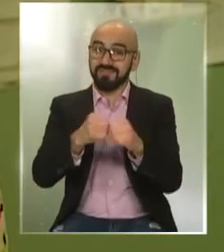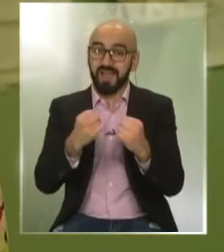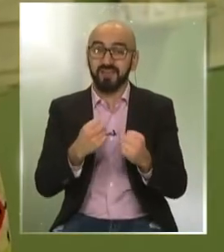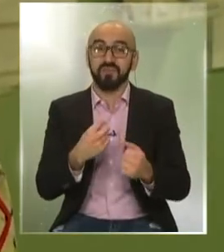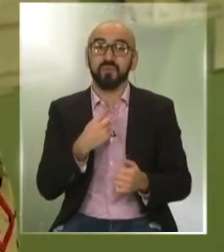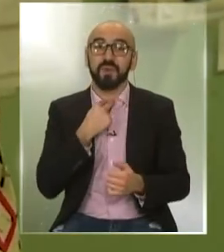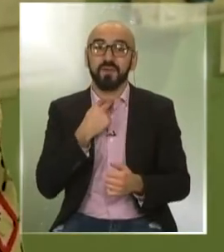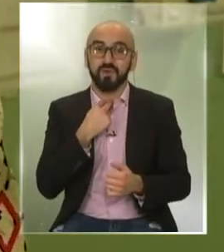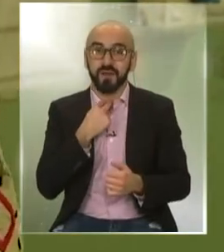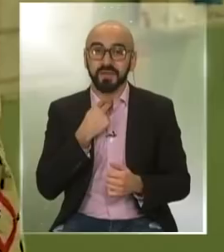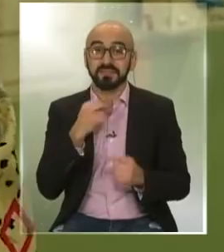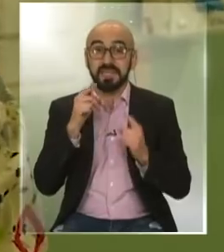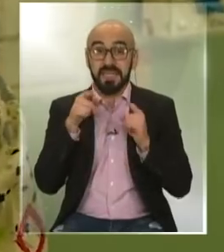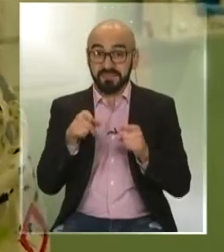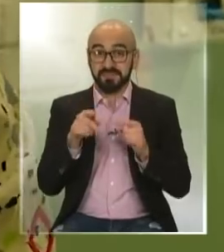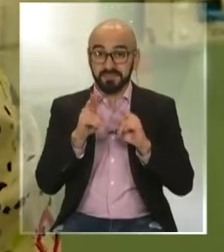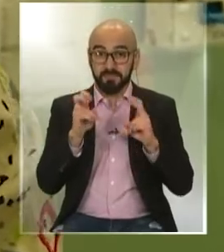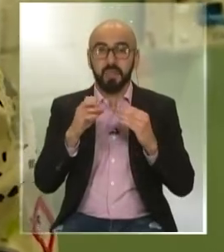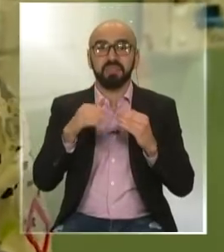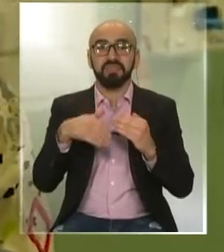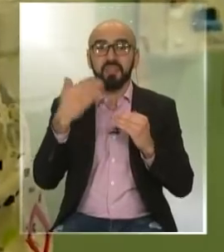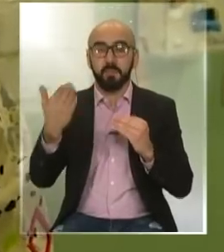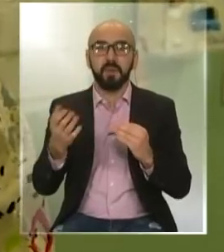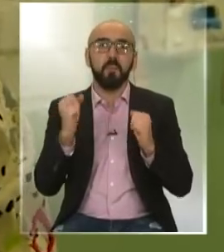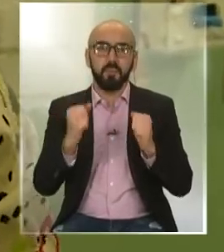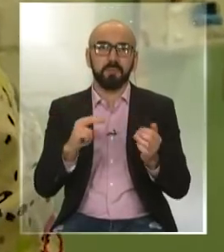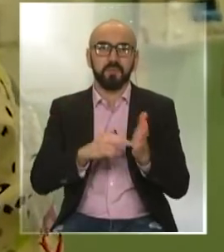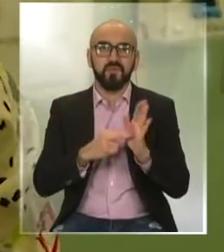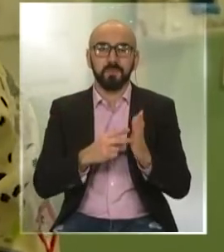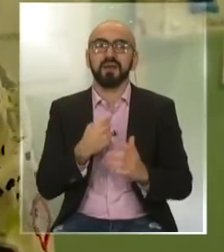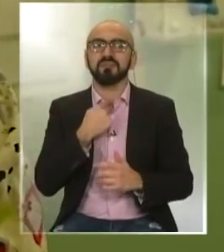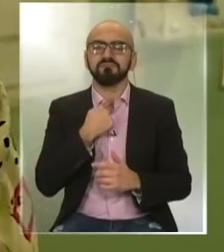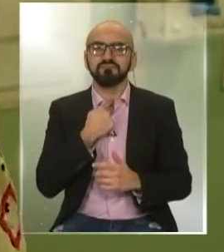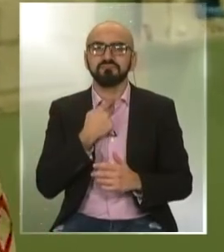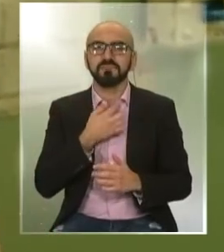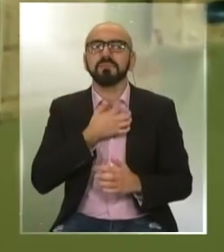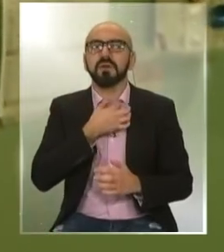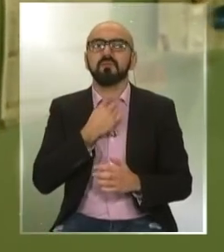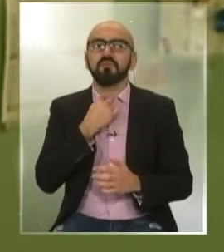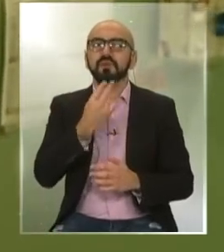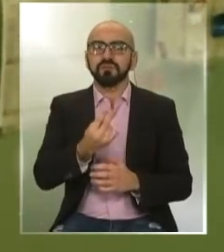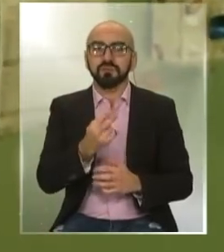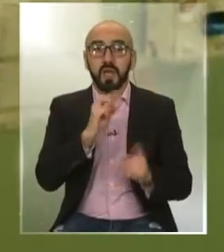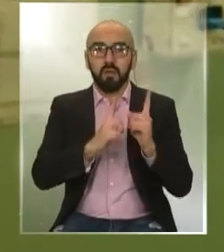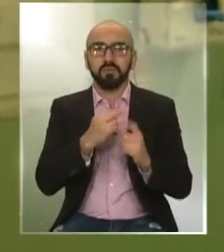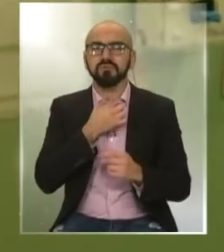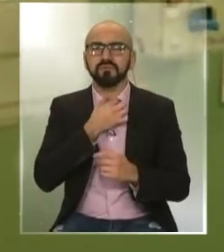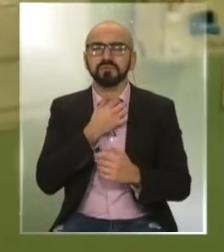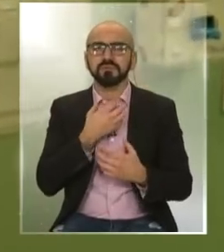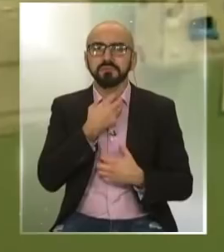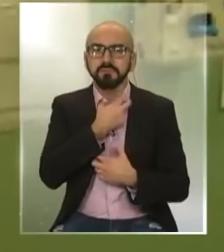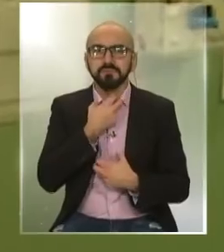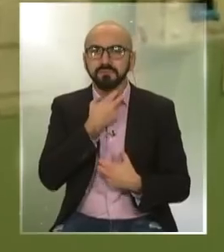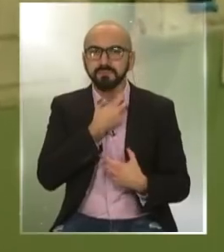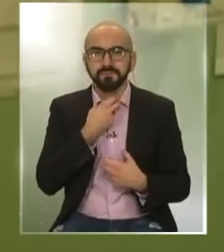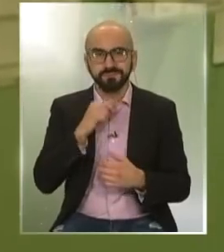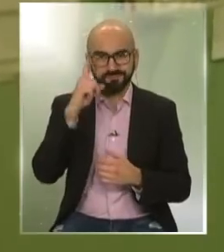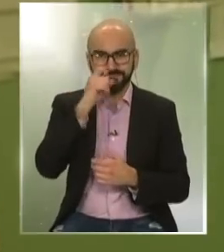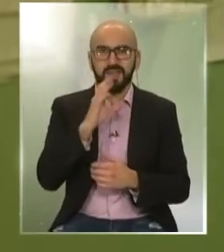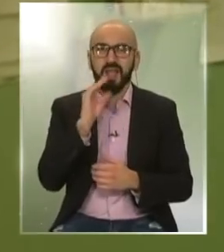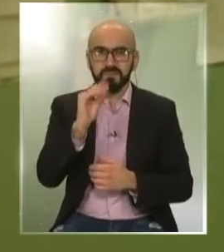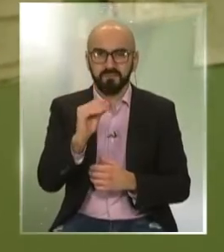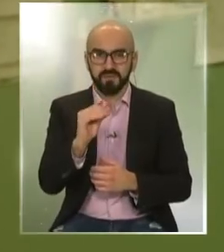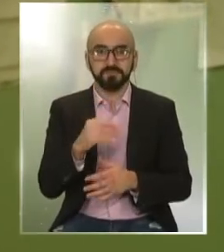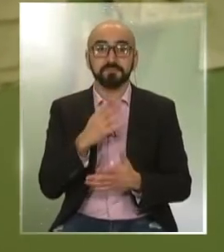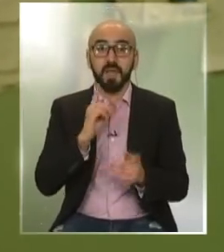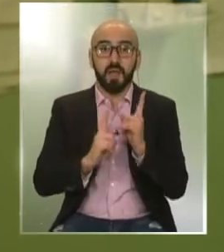cuerdas, y eso después generar disfonía, ¿cierto? Que son las pacientes que tienen una voz ronca, ¿cierto? O con dificultad para hablar, o